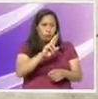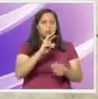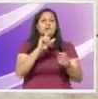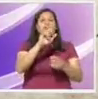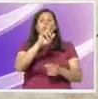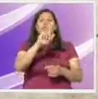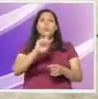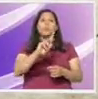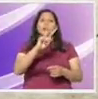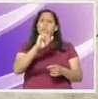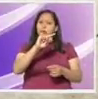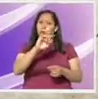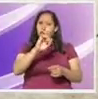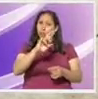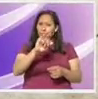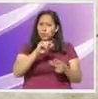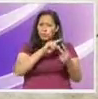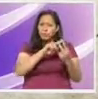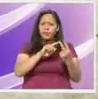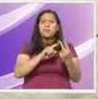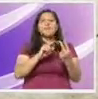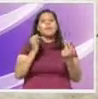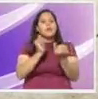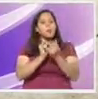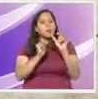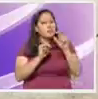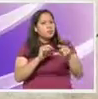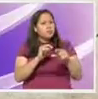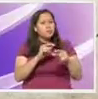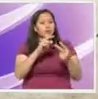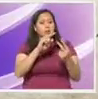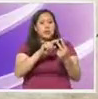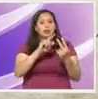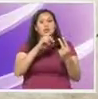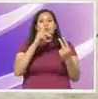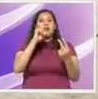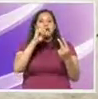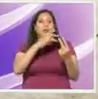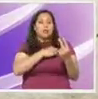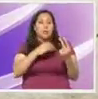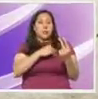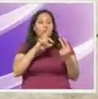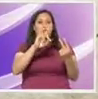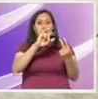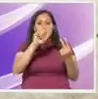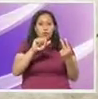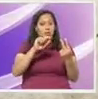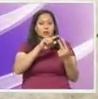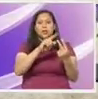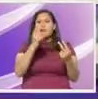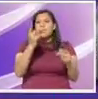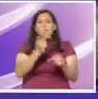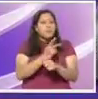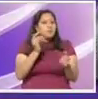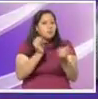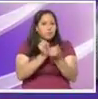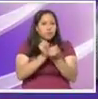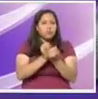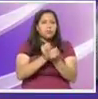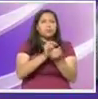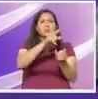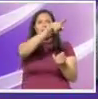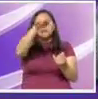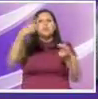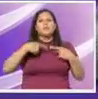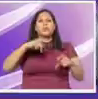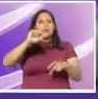Luz Victoria. Ahora, en el caso, igual nuevamente le pasa al hijo de Porfirio Díaz, le pasa exactamente lo mismo que a los otros hijos de